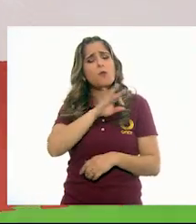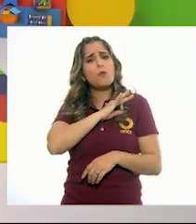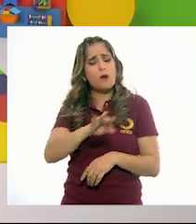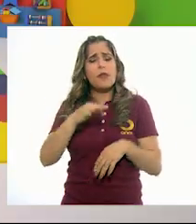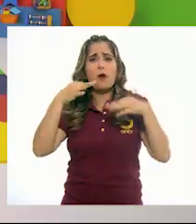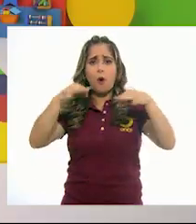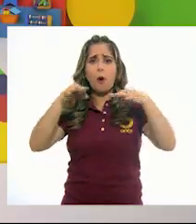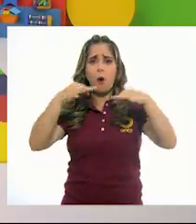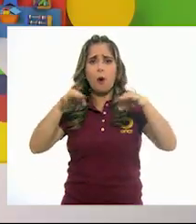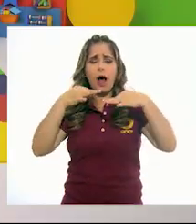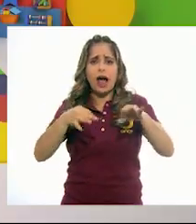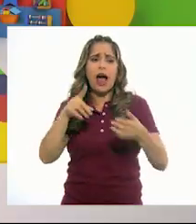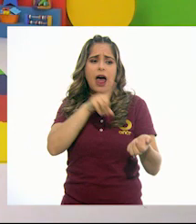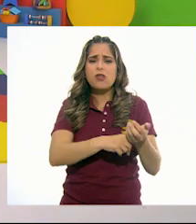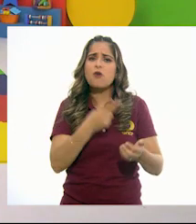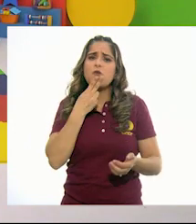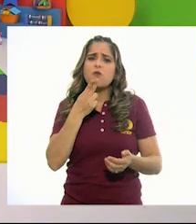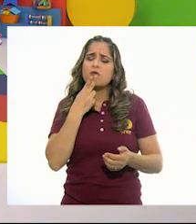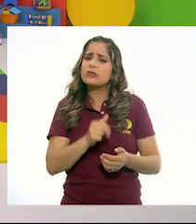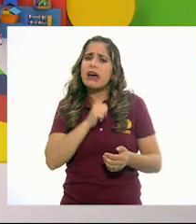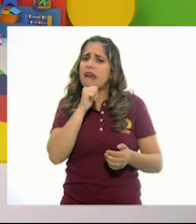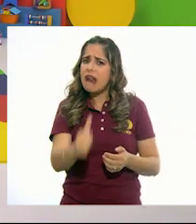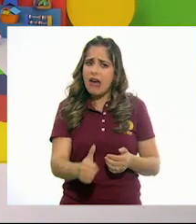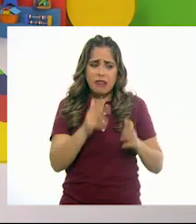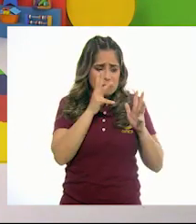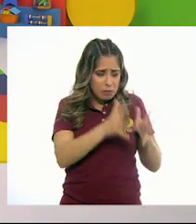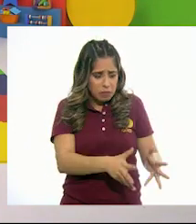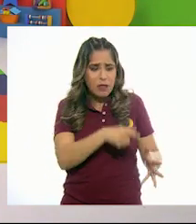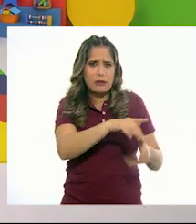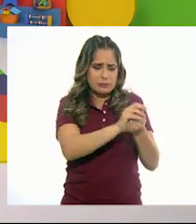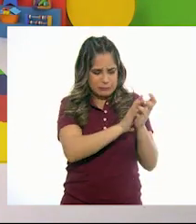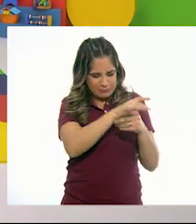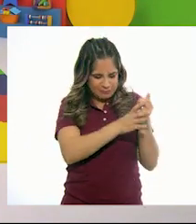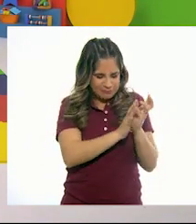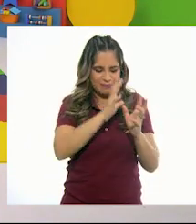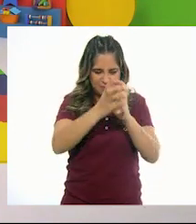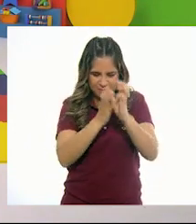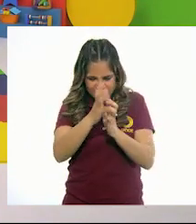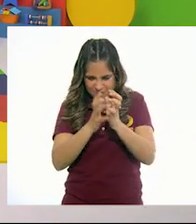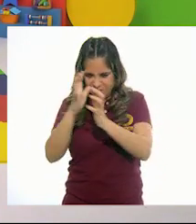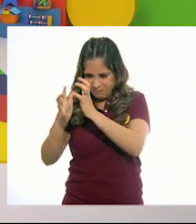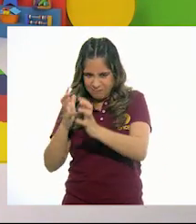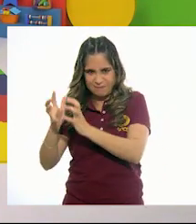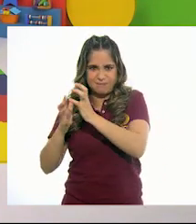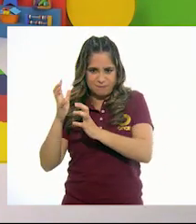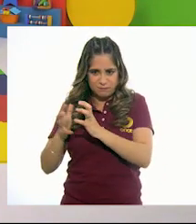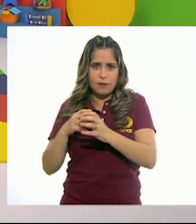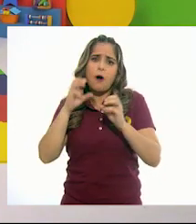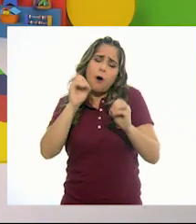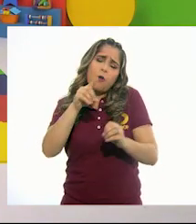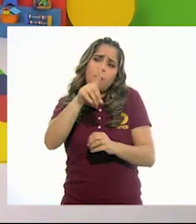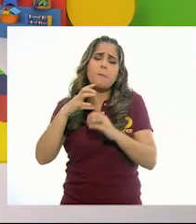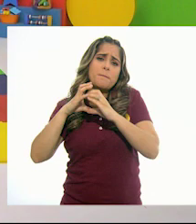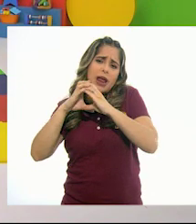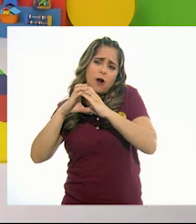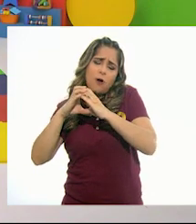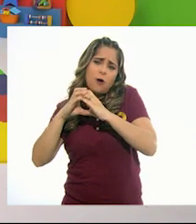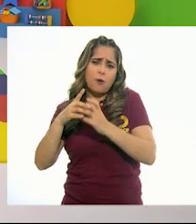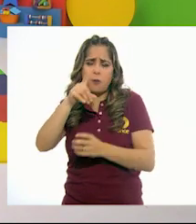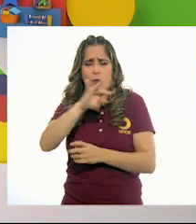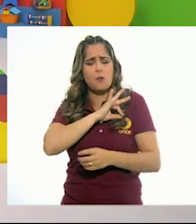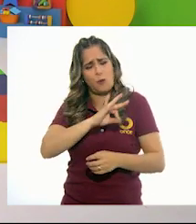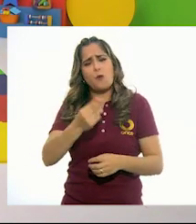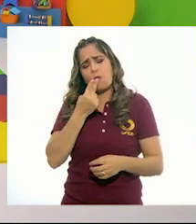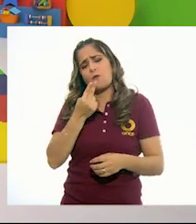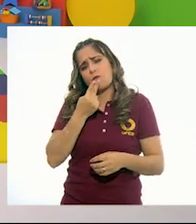recicladas. Un material que sea suave y que no te lastime. O pueden ocupar también unas pelotas pequeñas.